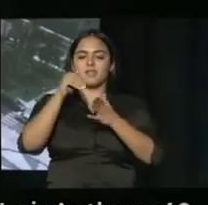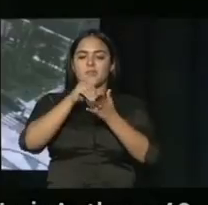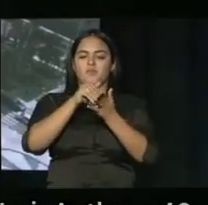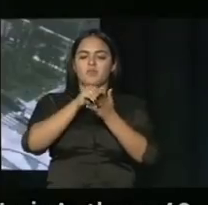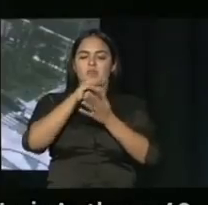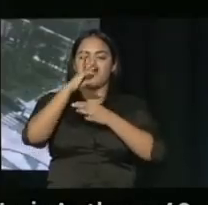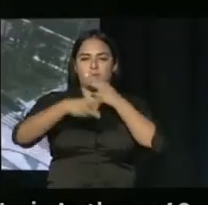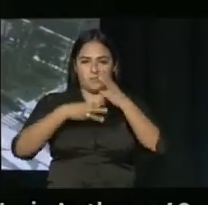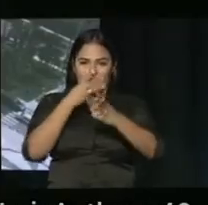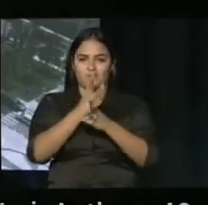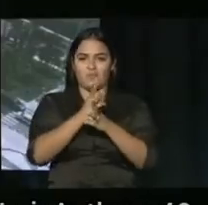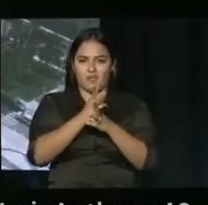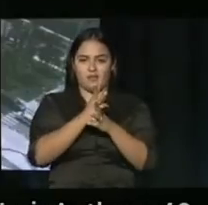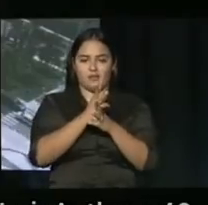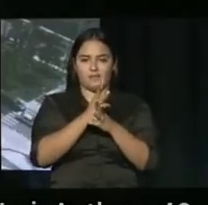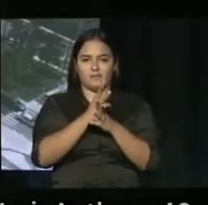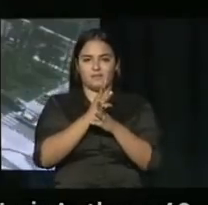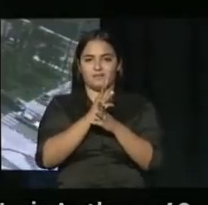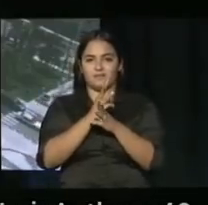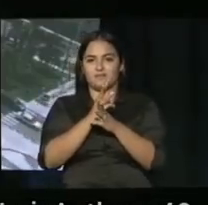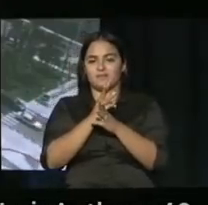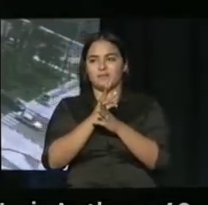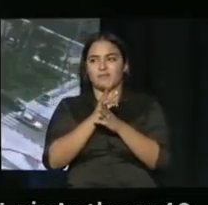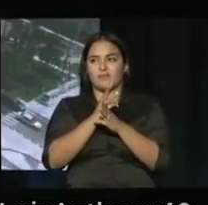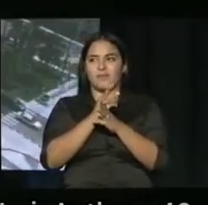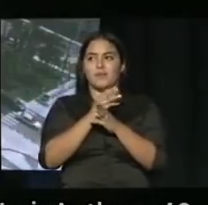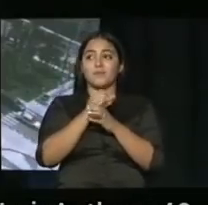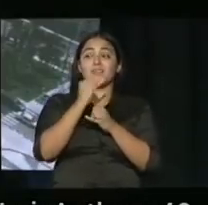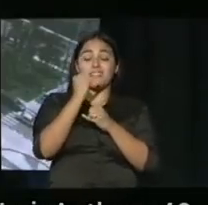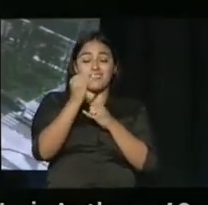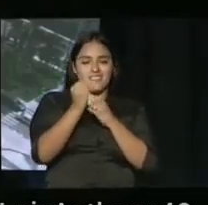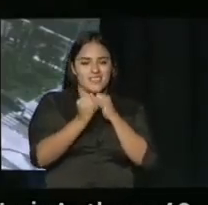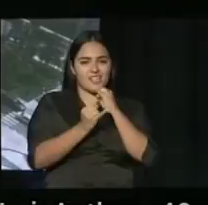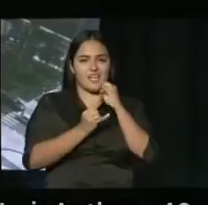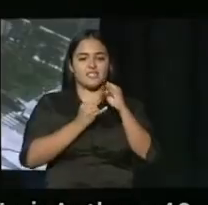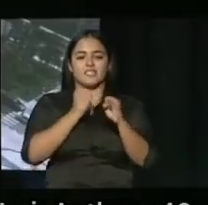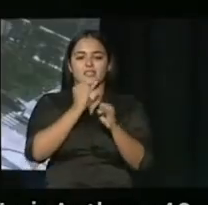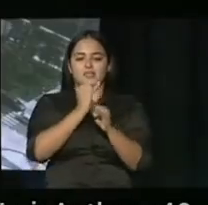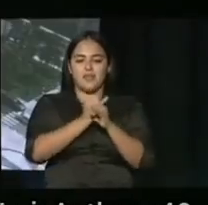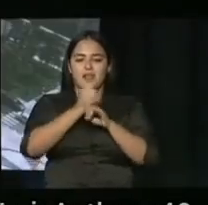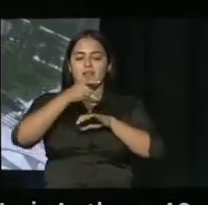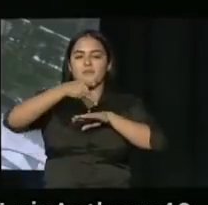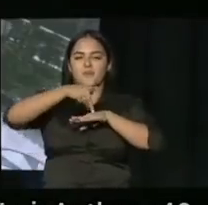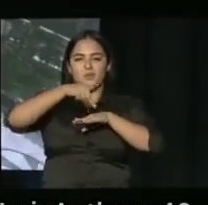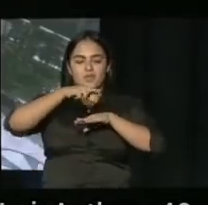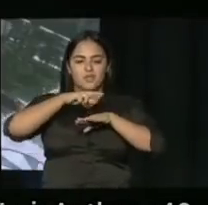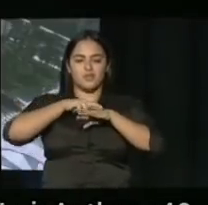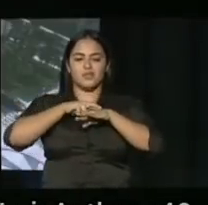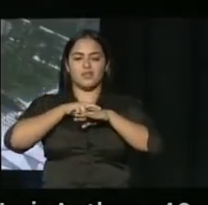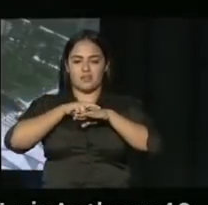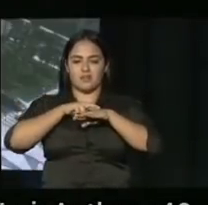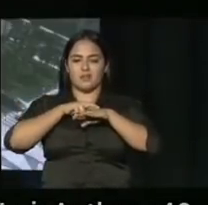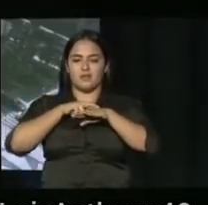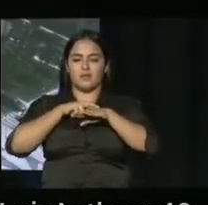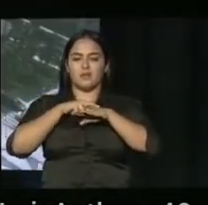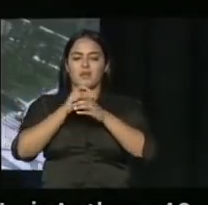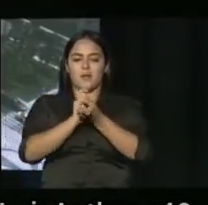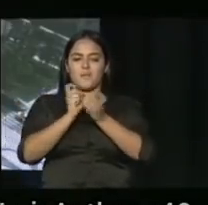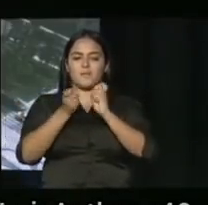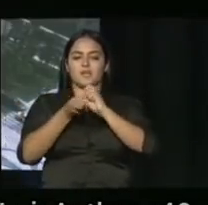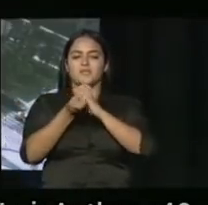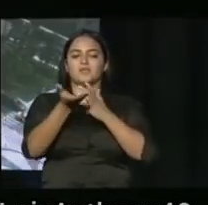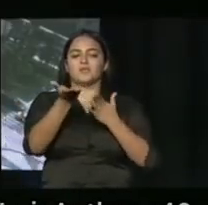centrales y para internacionalizar a Puerto Rico, exportando nuestros productos y servicios a todo